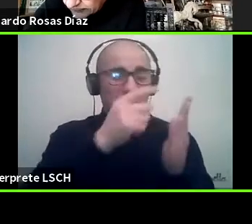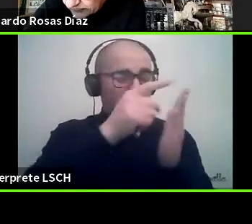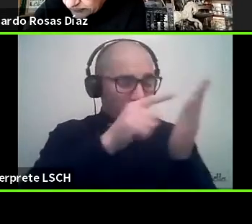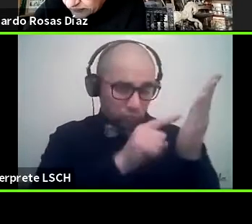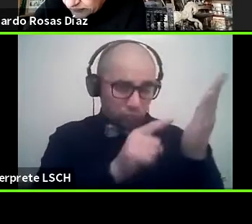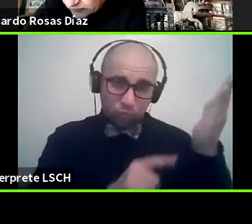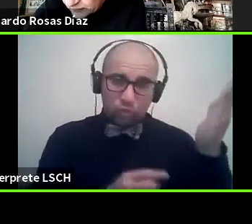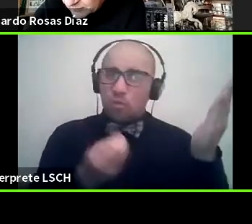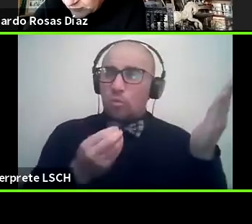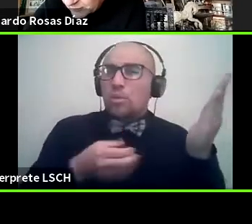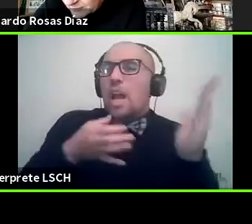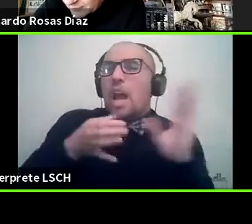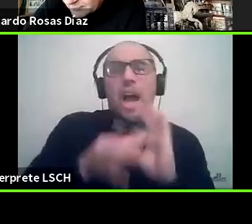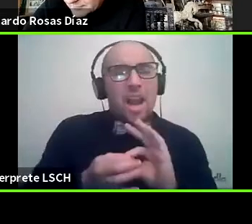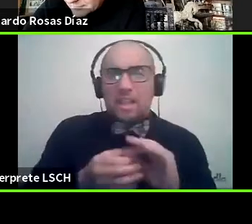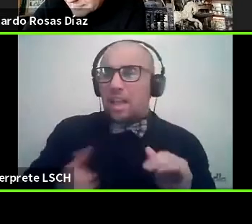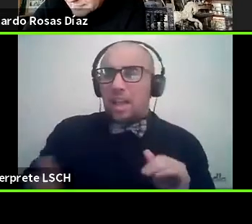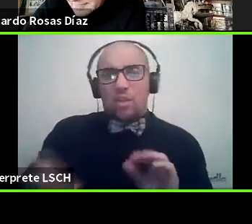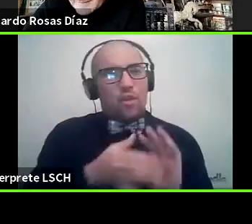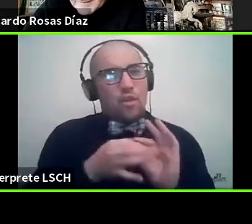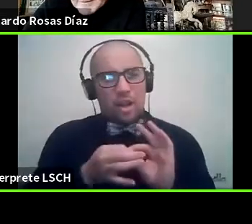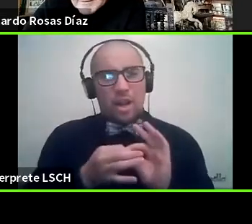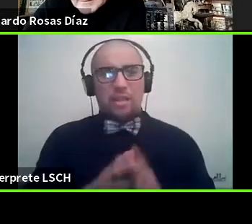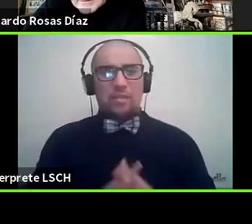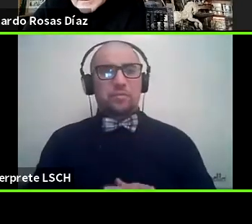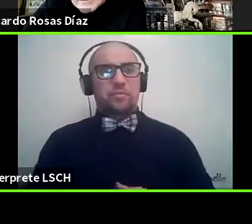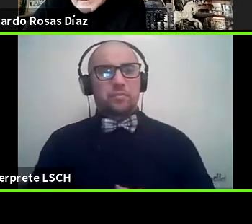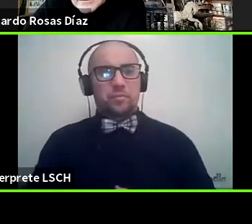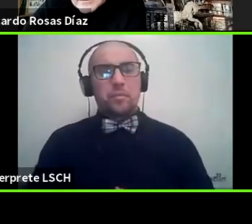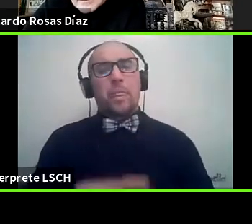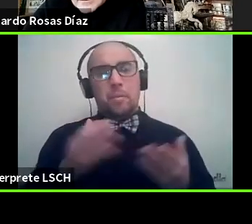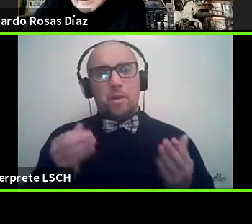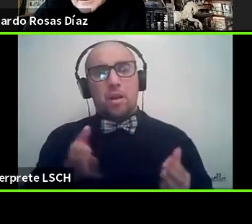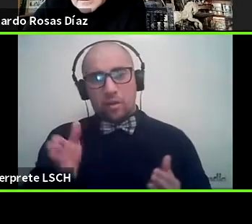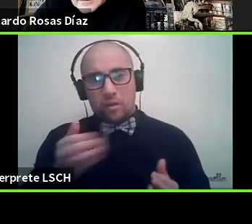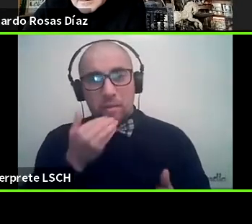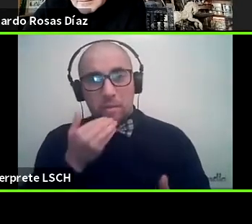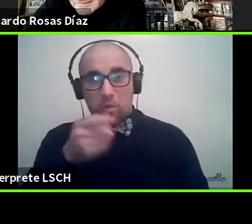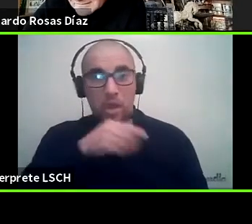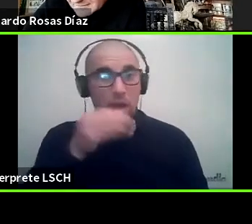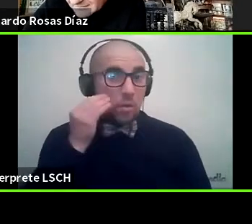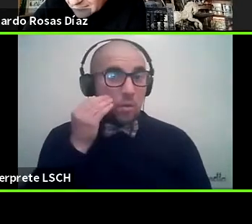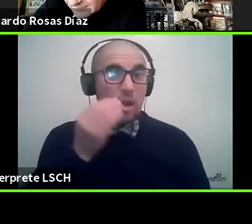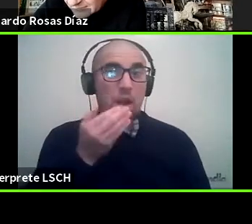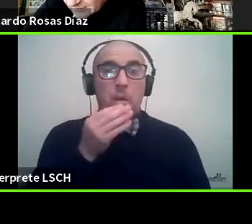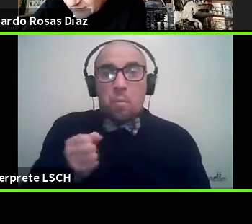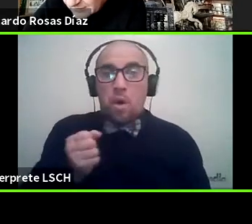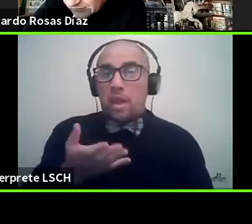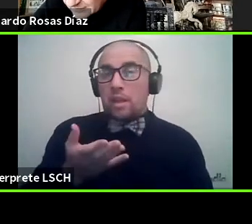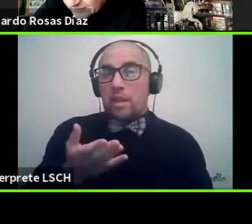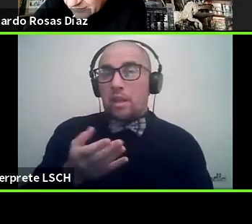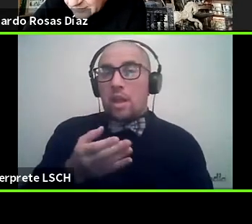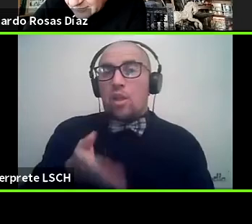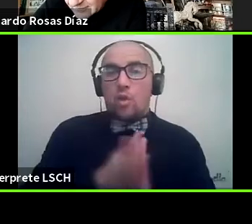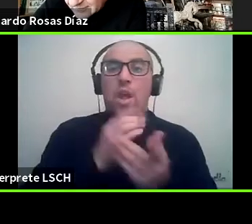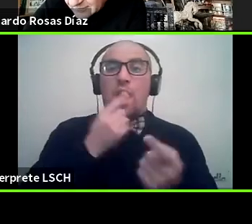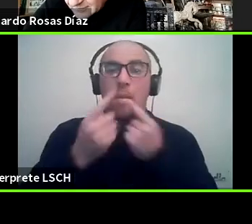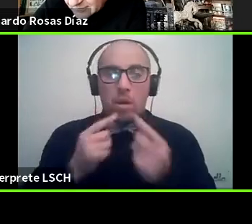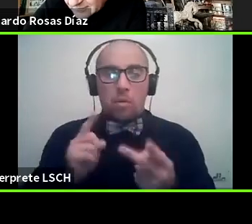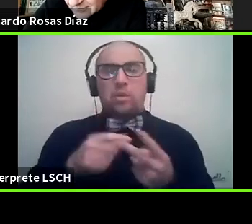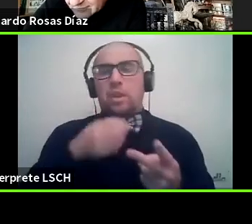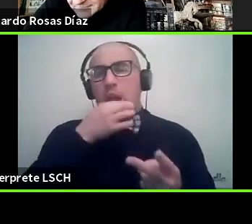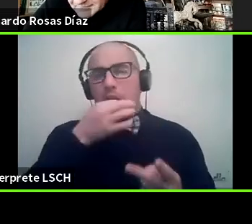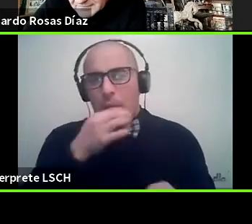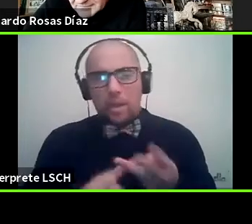pasando todos los saludos que nos están dejando, para poder continuar, y recuerden que pueden dejarnos todas sus preguntas respecto a